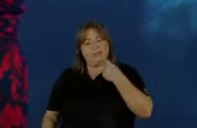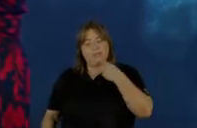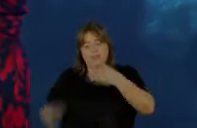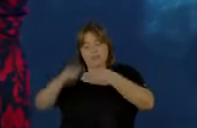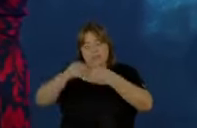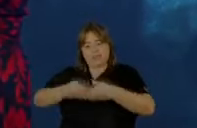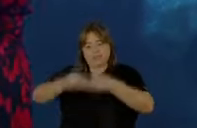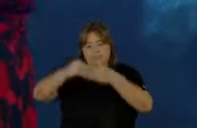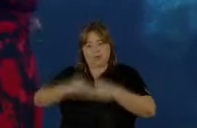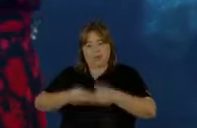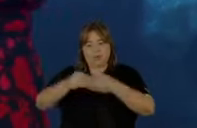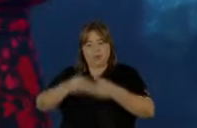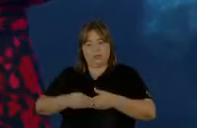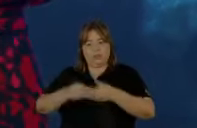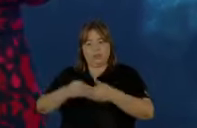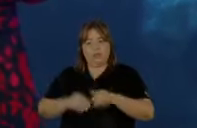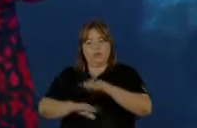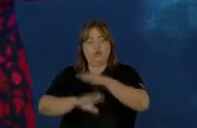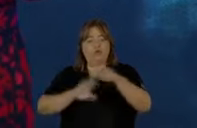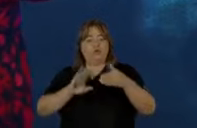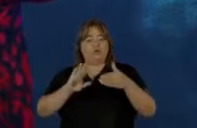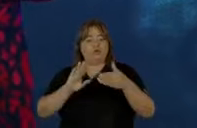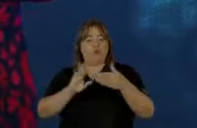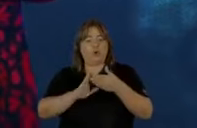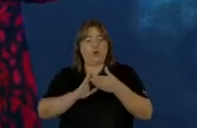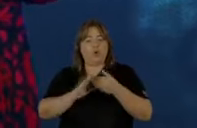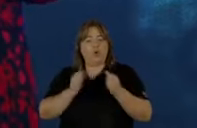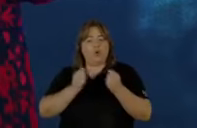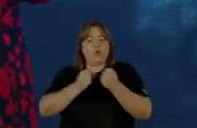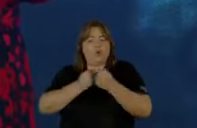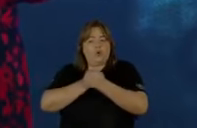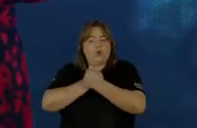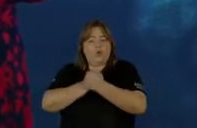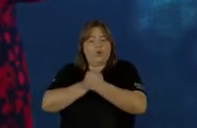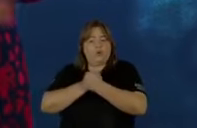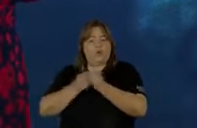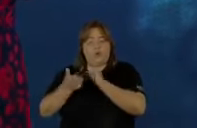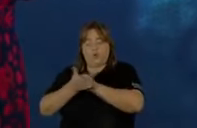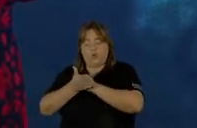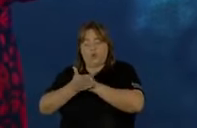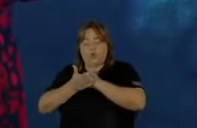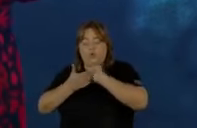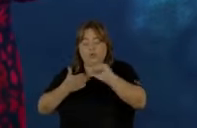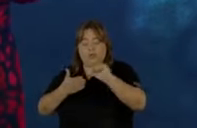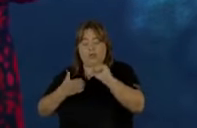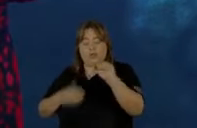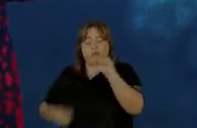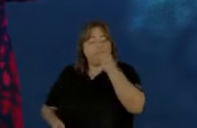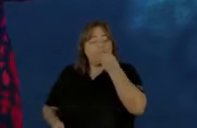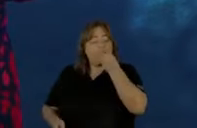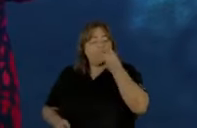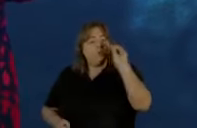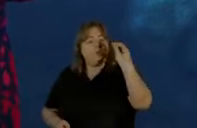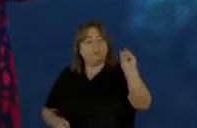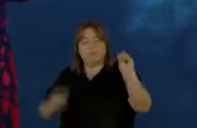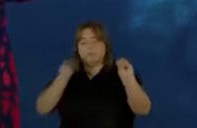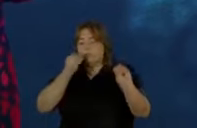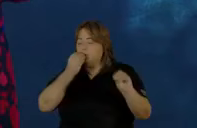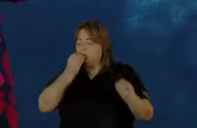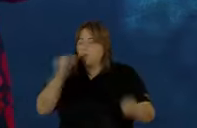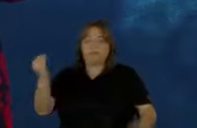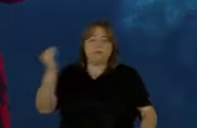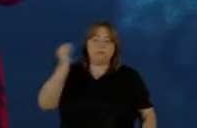a todos los hermanos con un ósculo santo. Y algunos decían, ¿qué será eso? ¿Será que le va a dar algo? No, era un beso en el